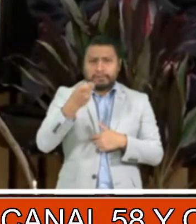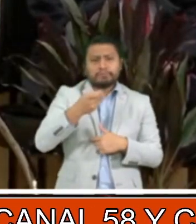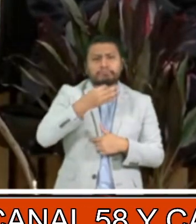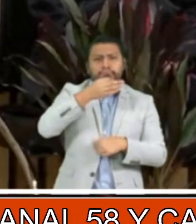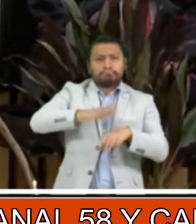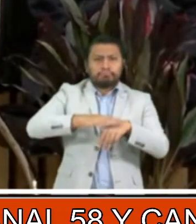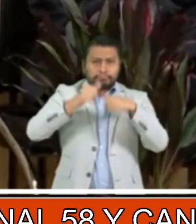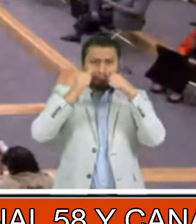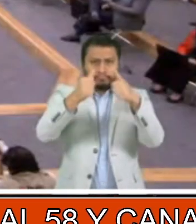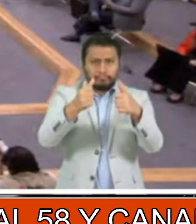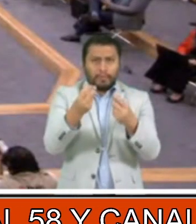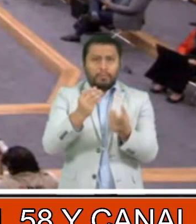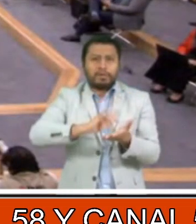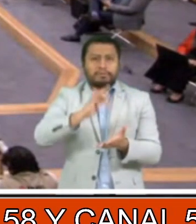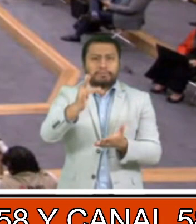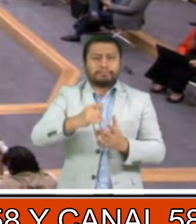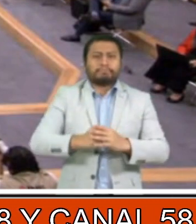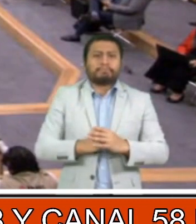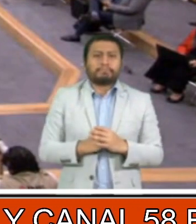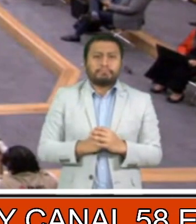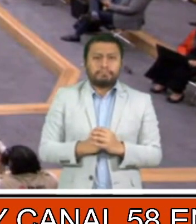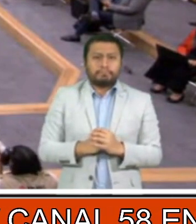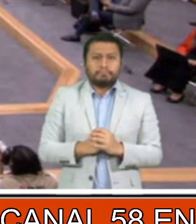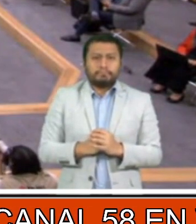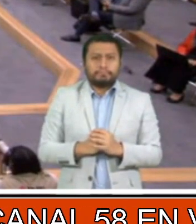mensaje. Muchas gracias.